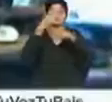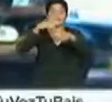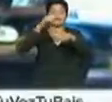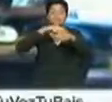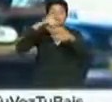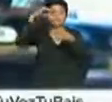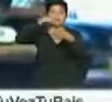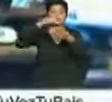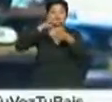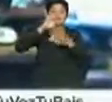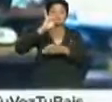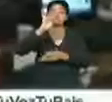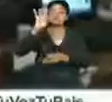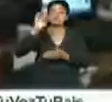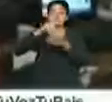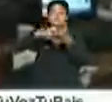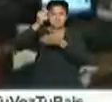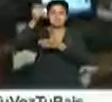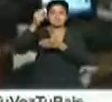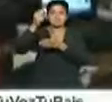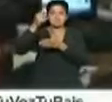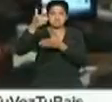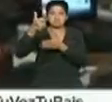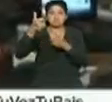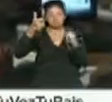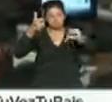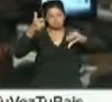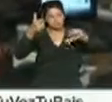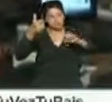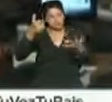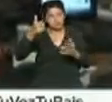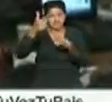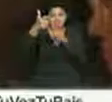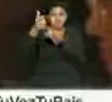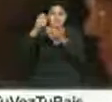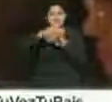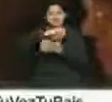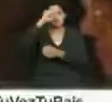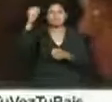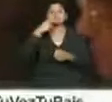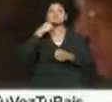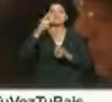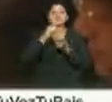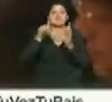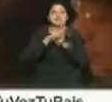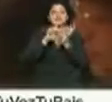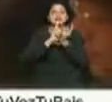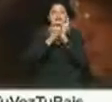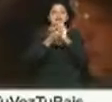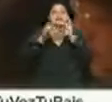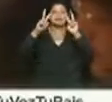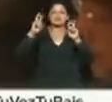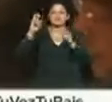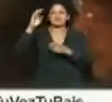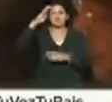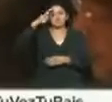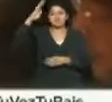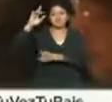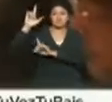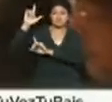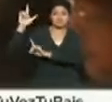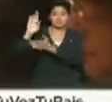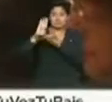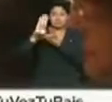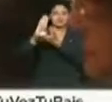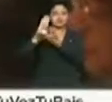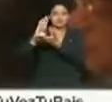votos afirmativos y 31 negativos el proyecto de ley de fortalecimiento a los regímenes especiales de seguridad social de las Fuerzas Armadas